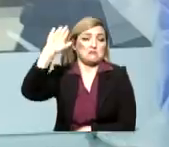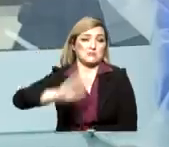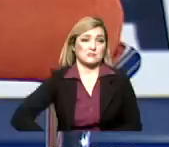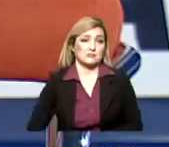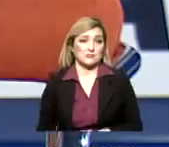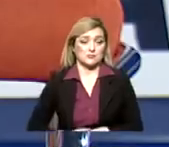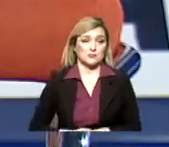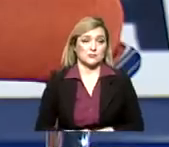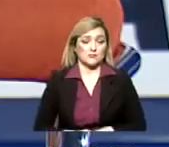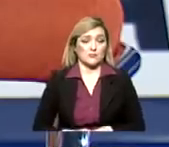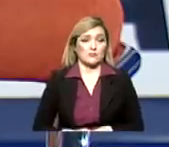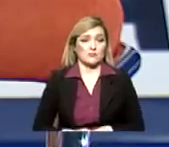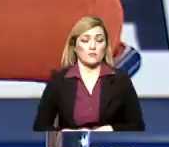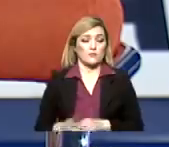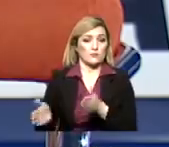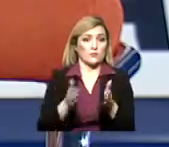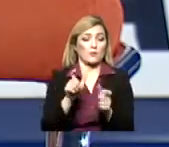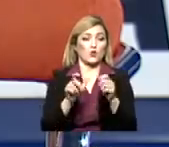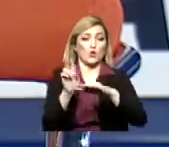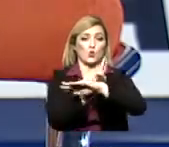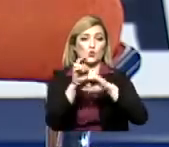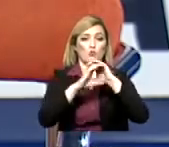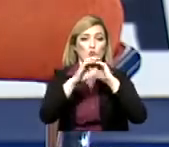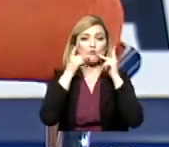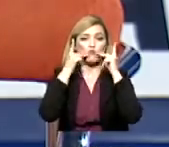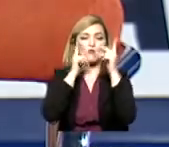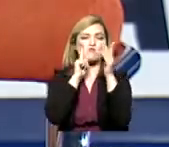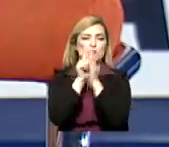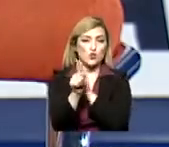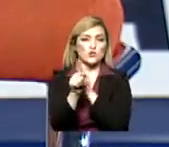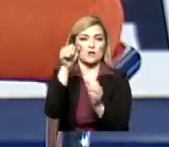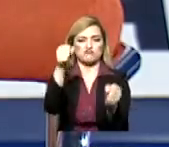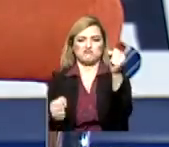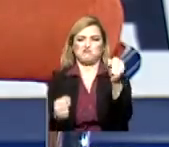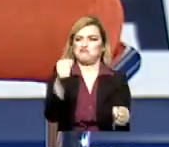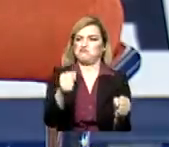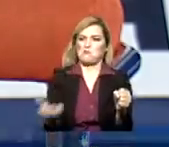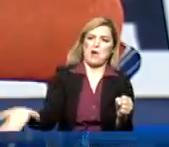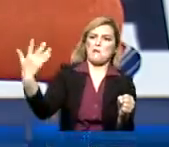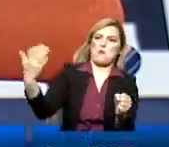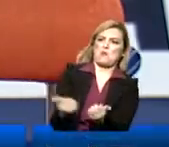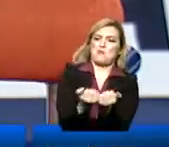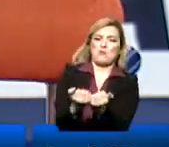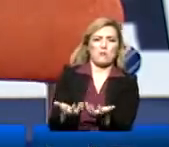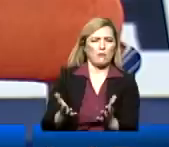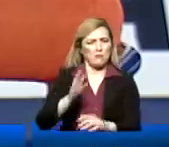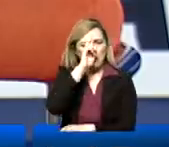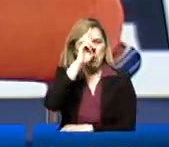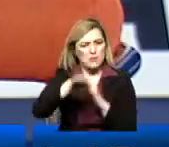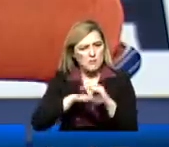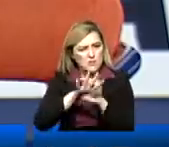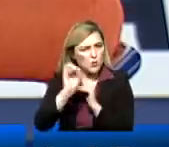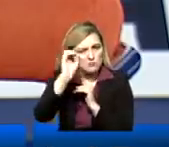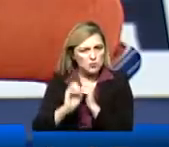24 horas. Usuarios del transporte público continúan denunciando a los conductores de buses que no respetan el aforo del